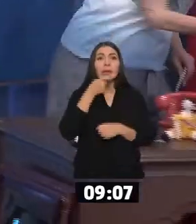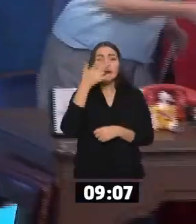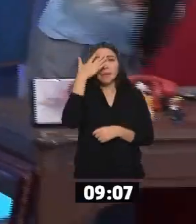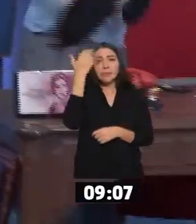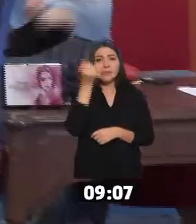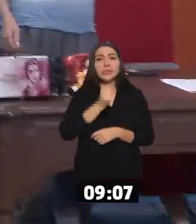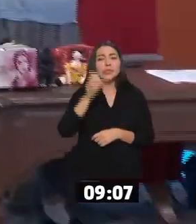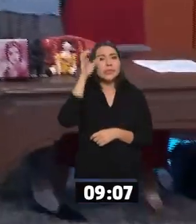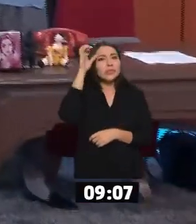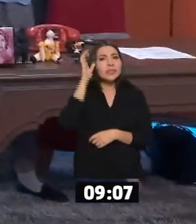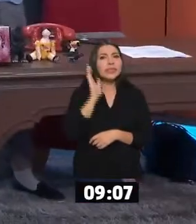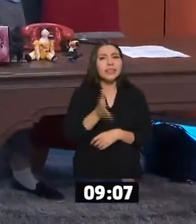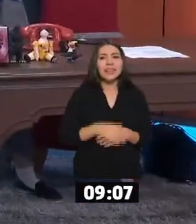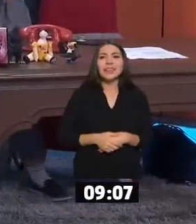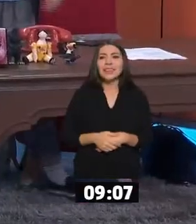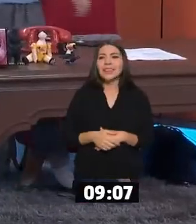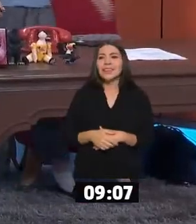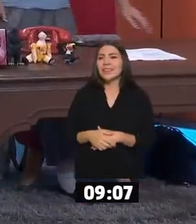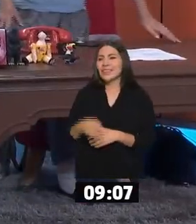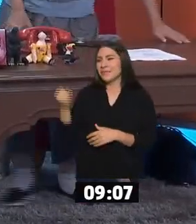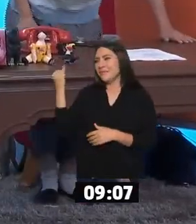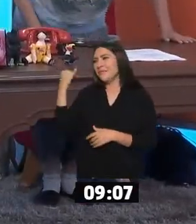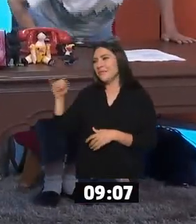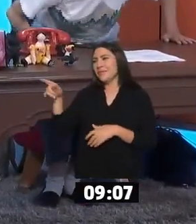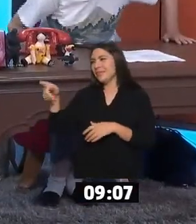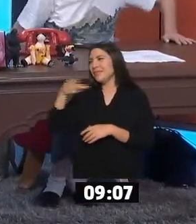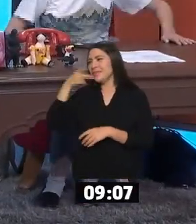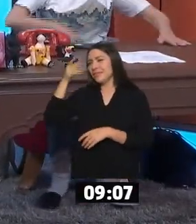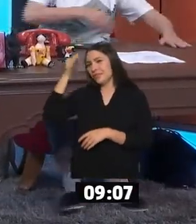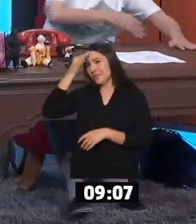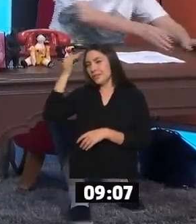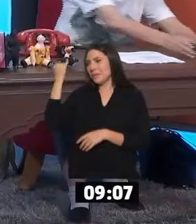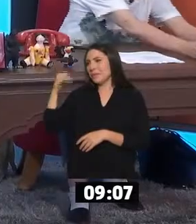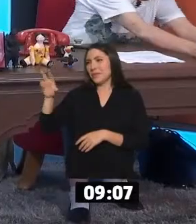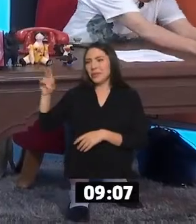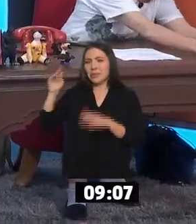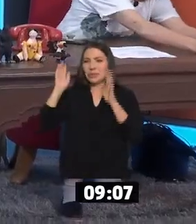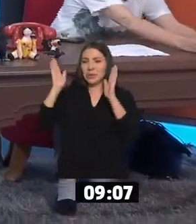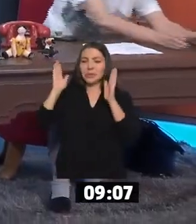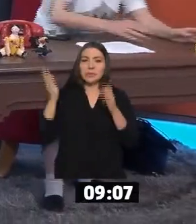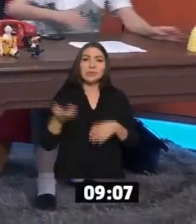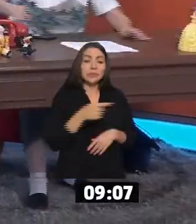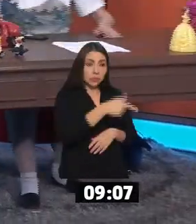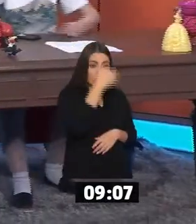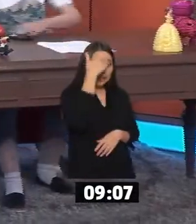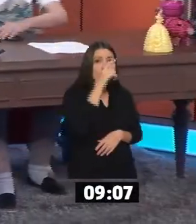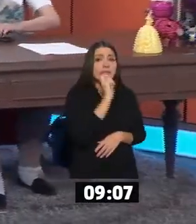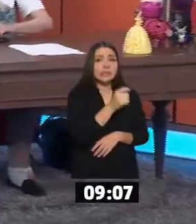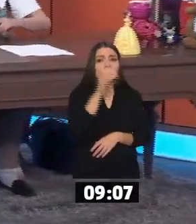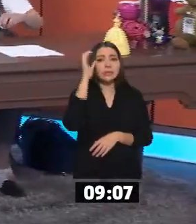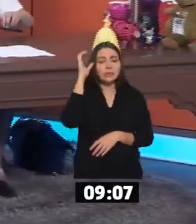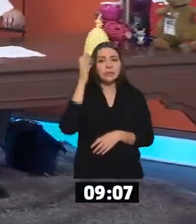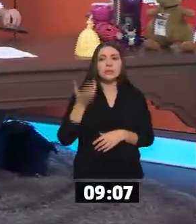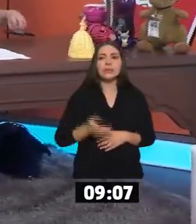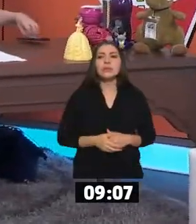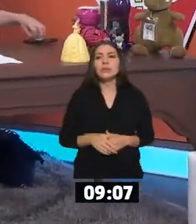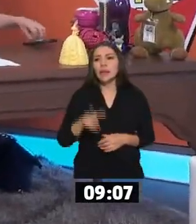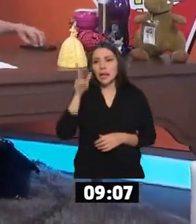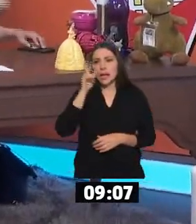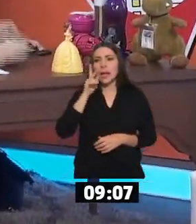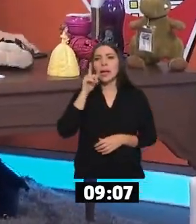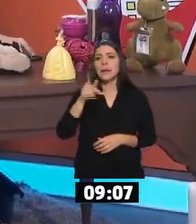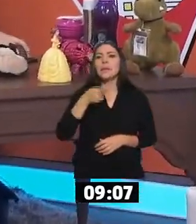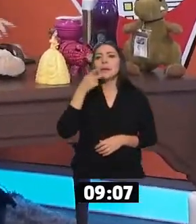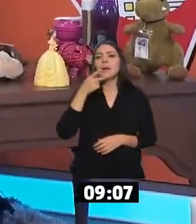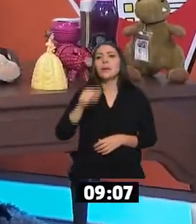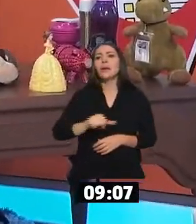No diga, ¿Usted qué babosa, sabe de chino? No sabe nada. Pues está en chino. No, señora. Pero a ver, ellos que hablen mexicano. Hoy seguramente habrá